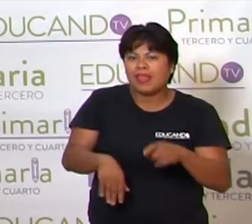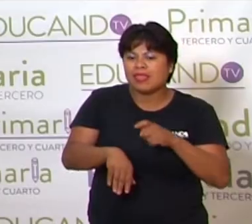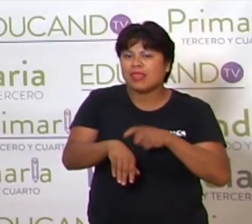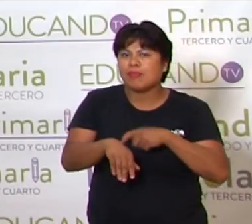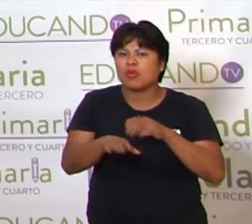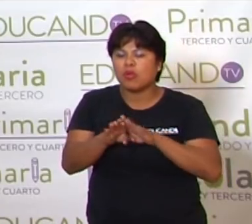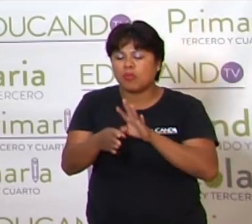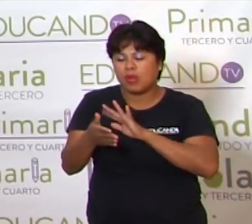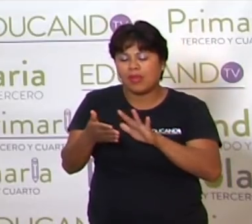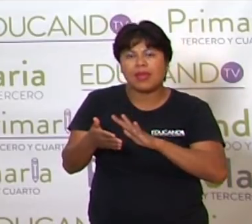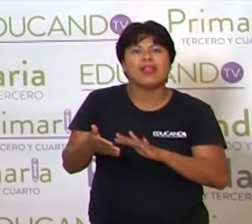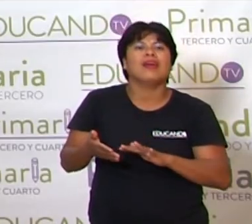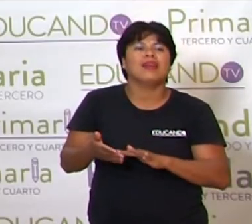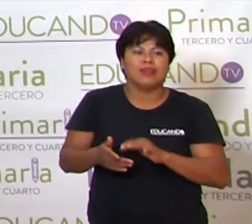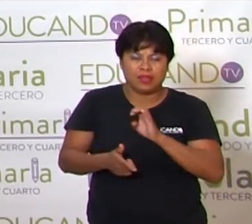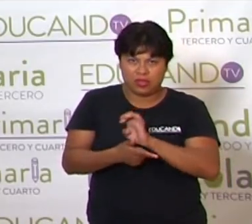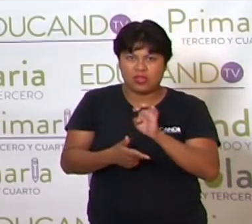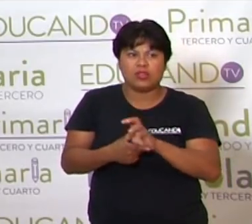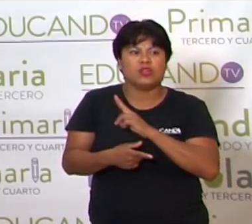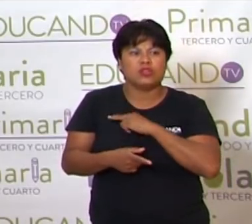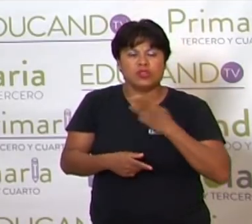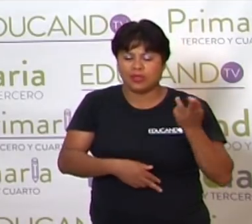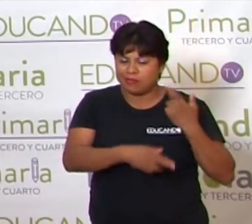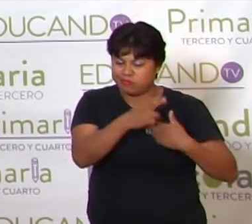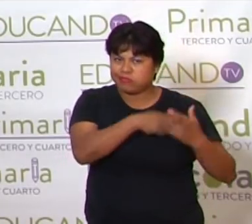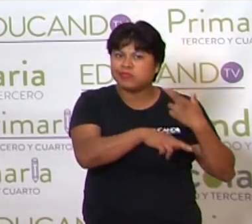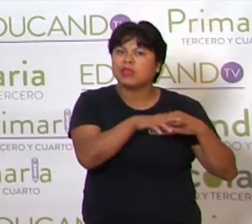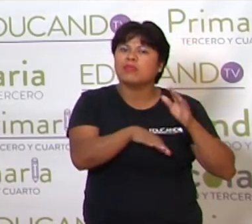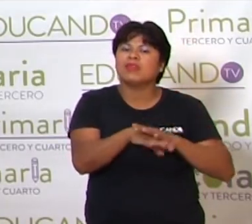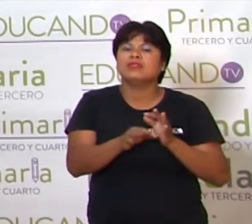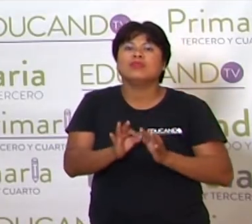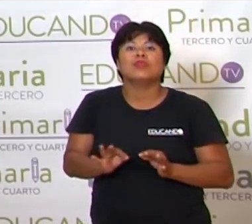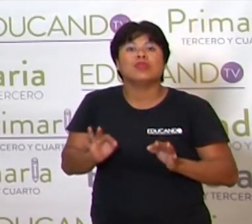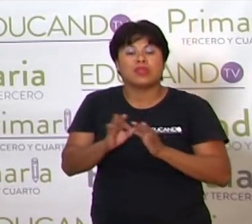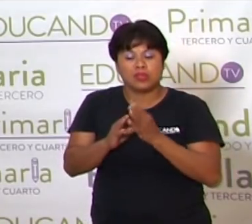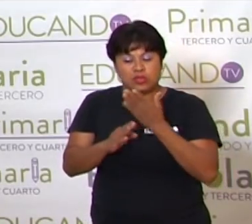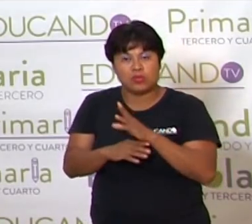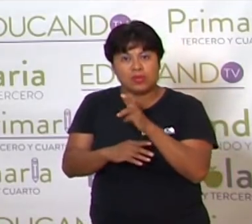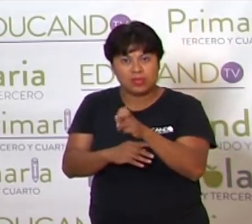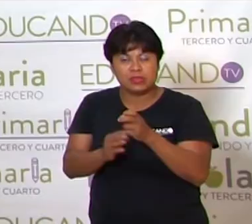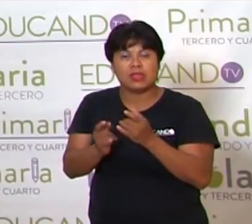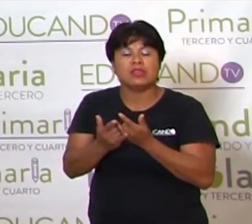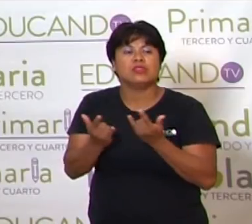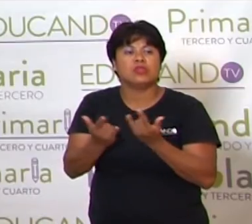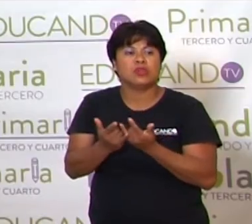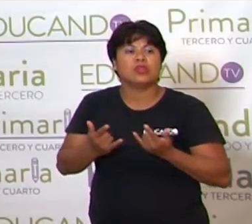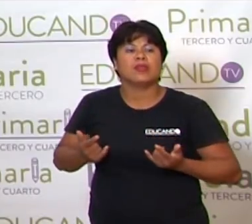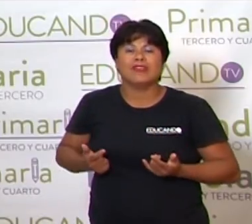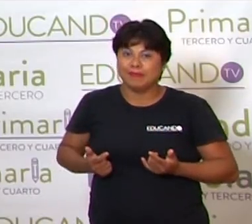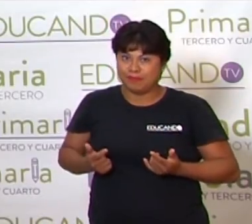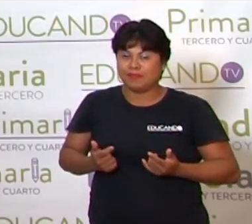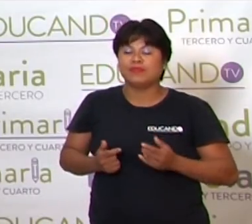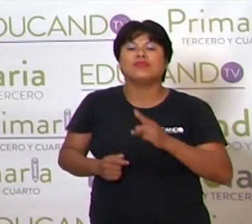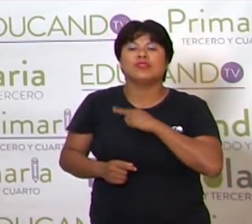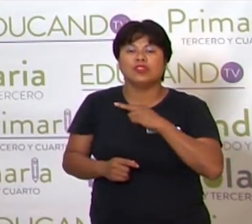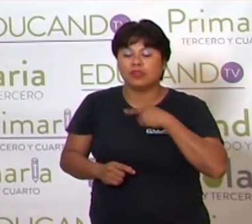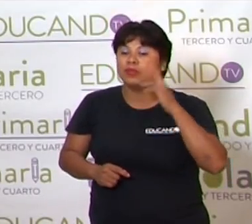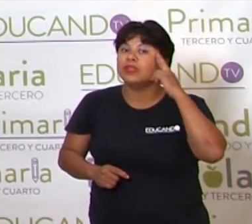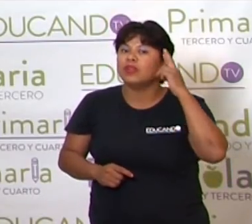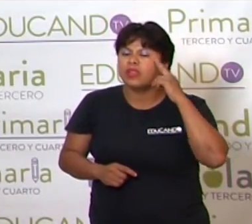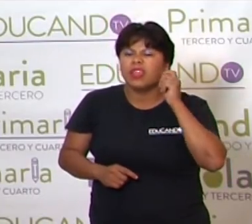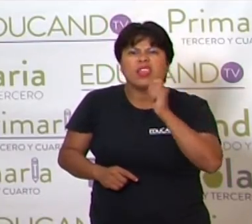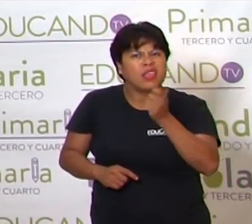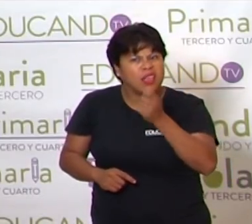en leerla, entonces vamos a recapitular lo más importante de esta historia y vamos a tratar de recordar de